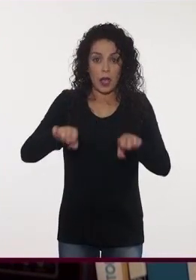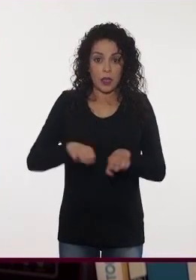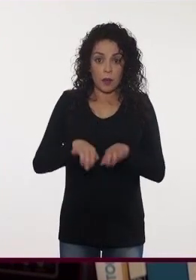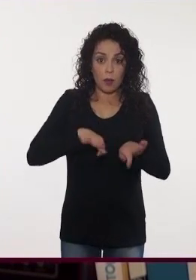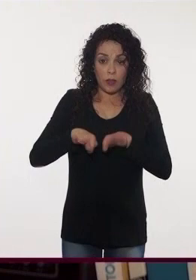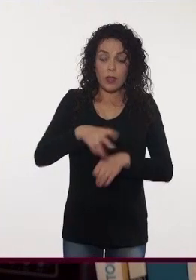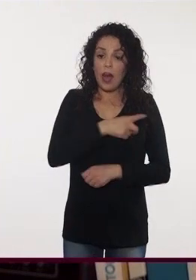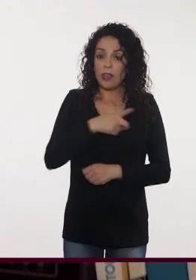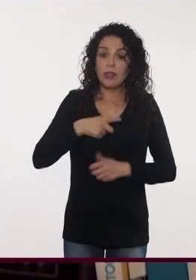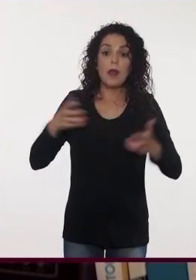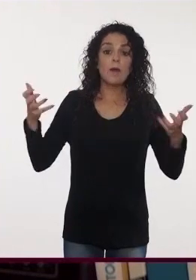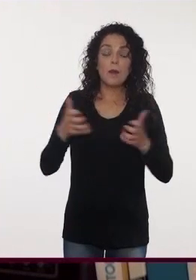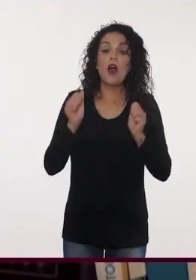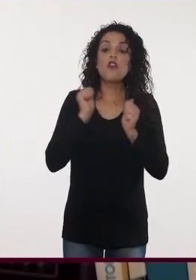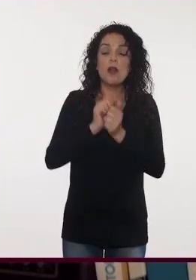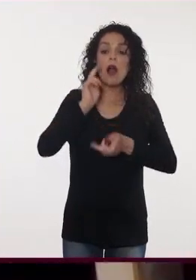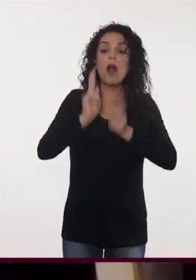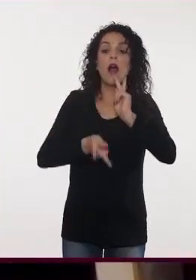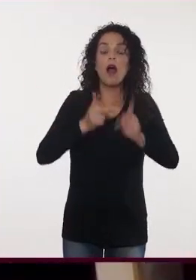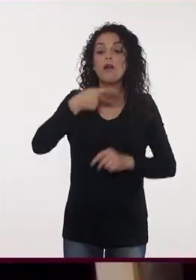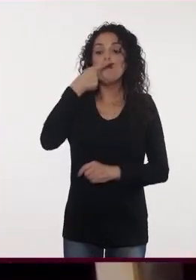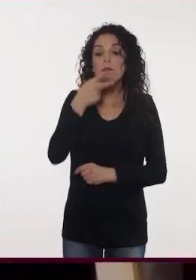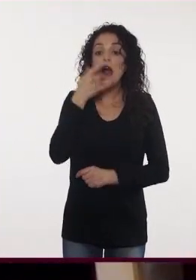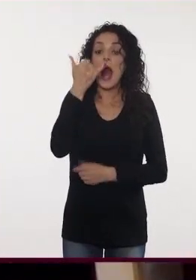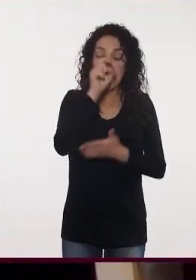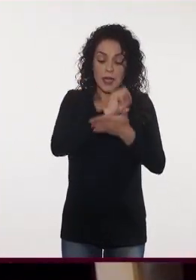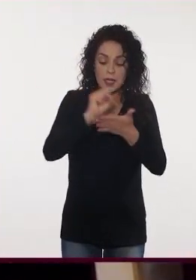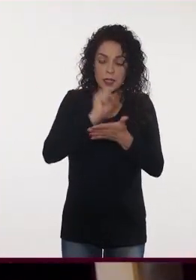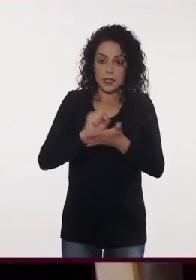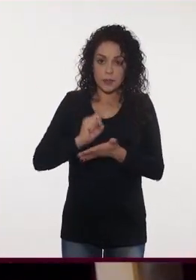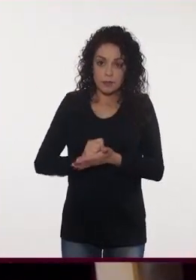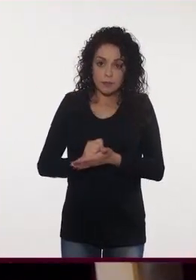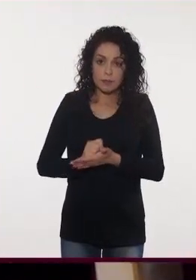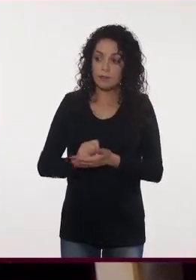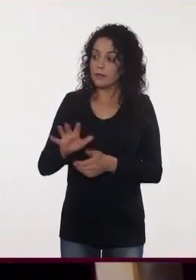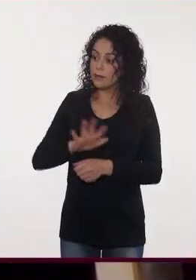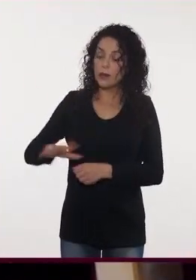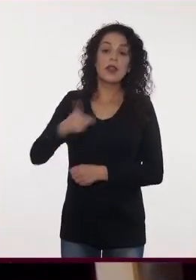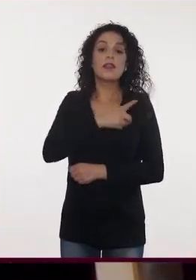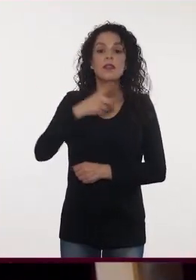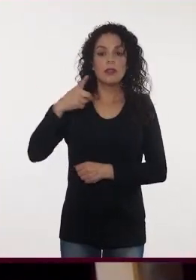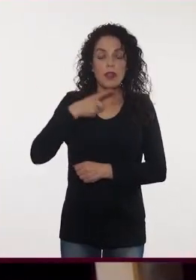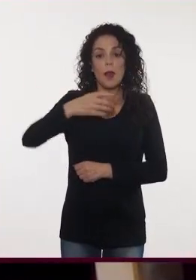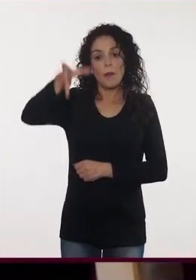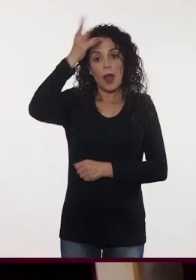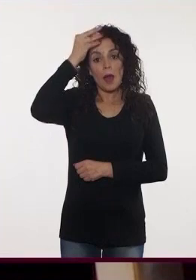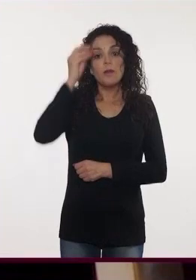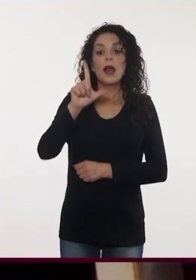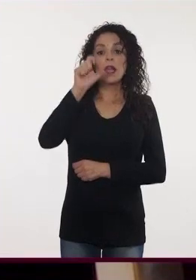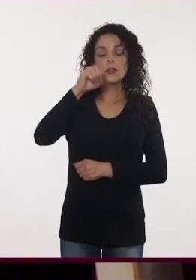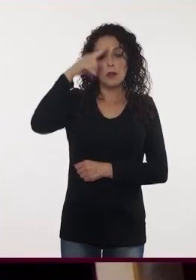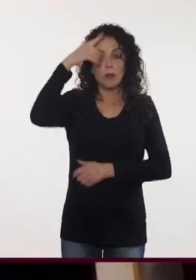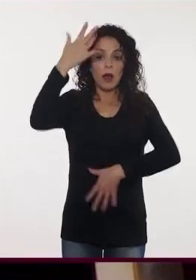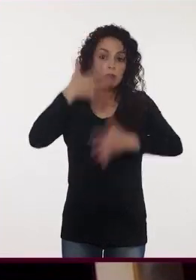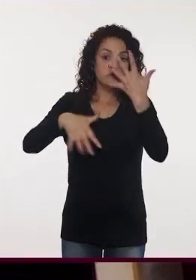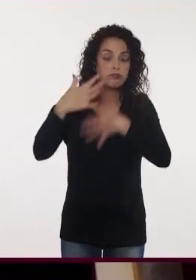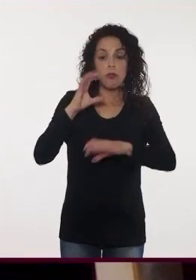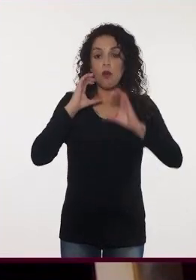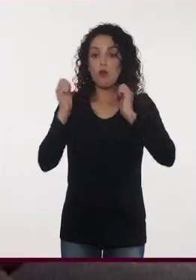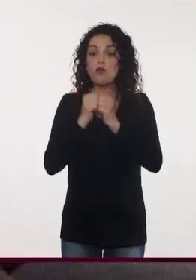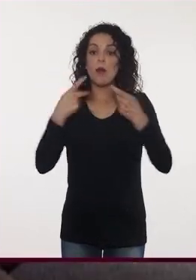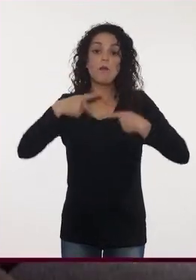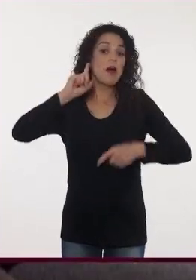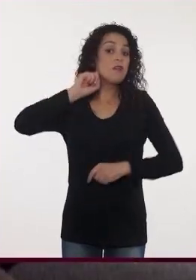realicen tanto verbalmente como por escrito, que en los equipos se capacite en lenguaje de señas mexicano para comunicarse con las personas